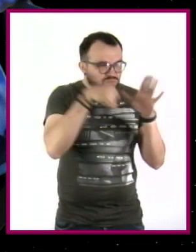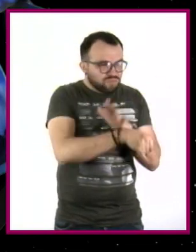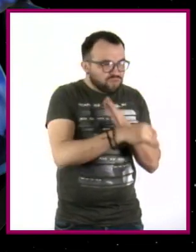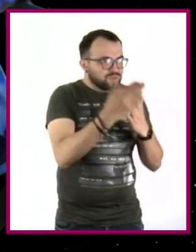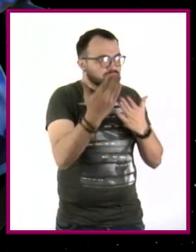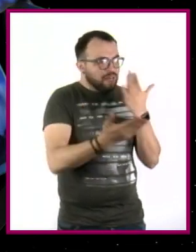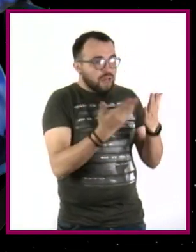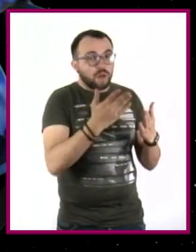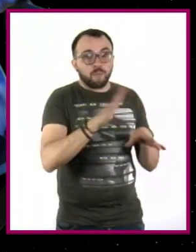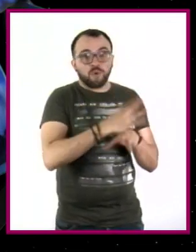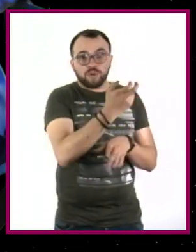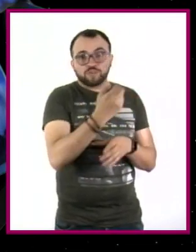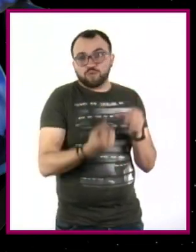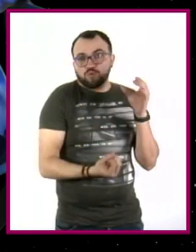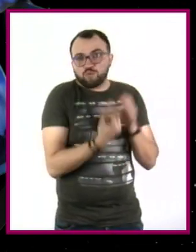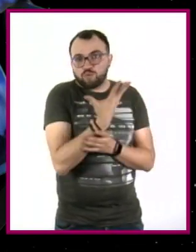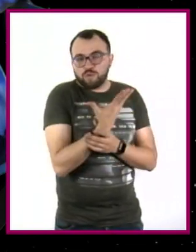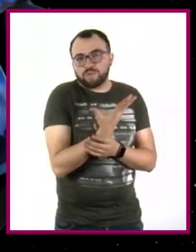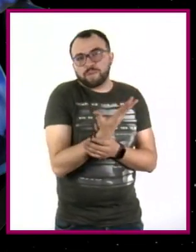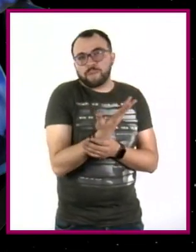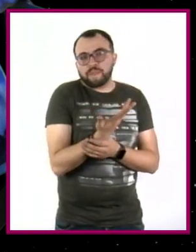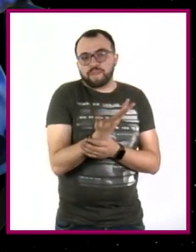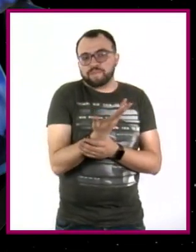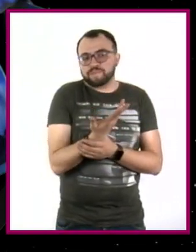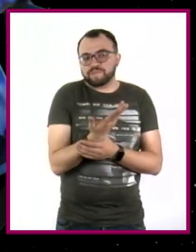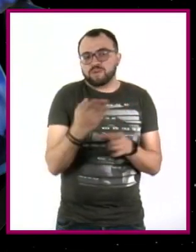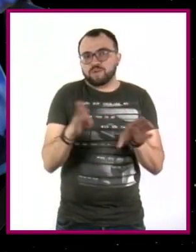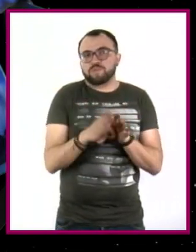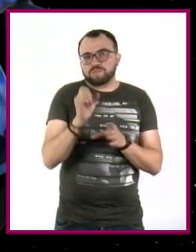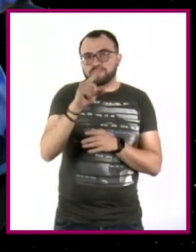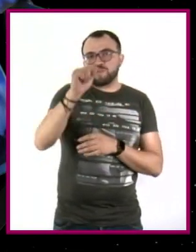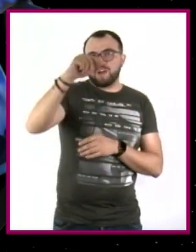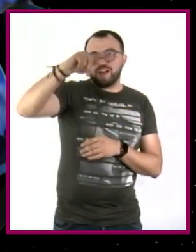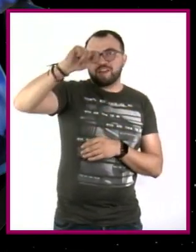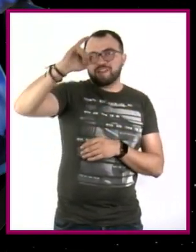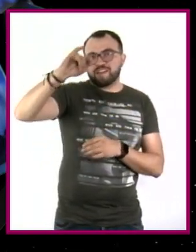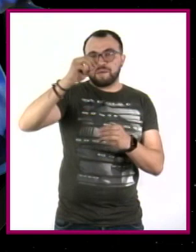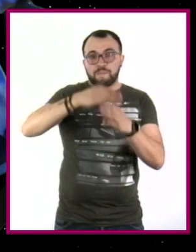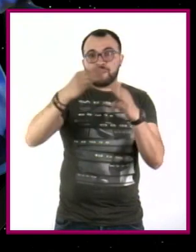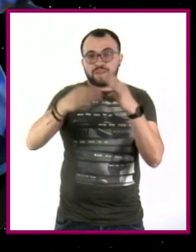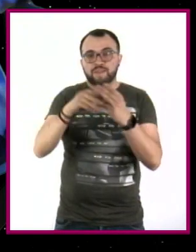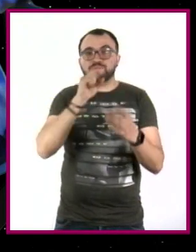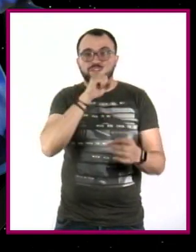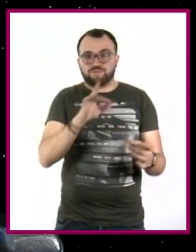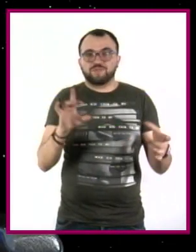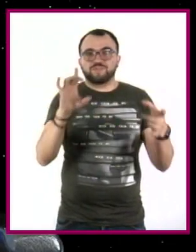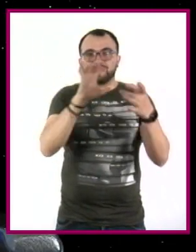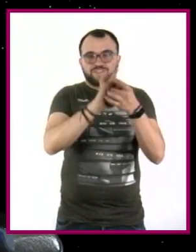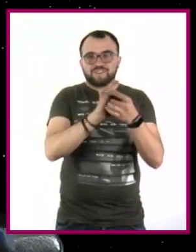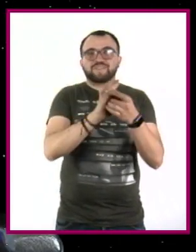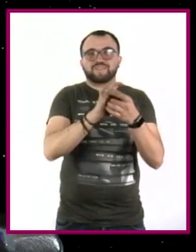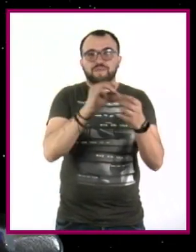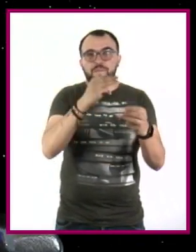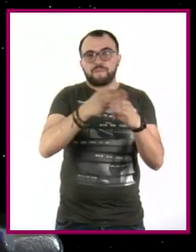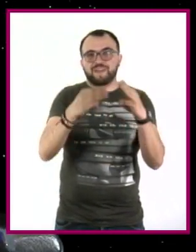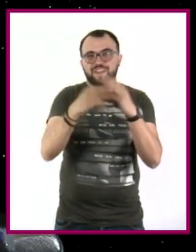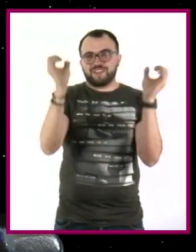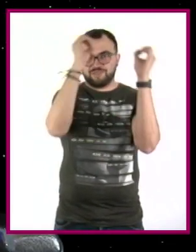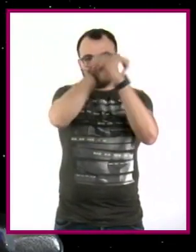ahí pasó algo nuevo, como alguna partícula de antimateria o algo conectado a la materia oscura. Así